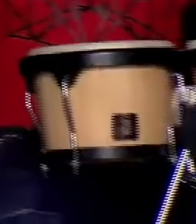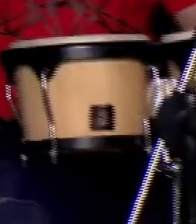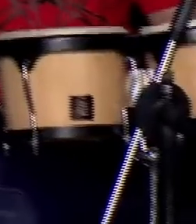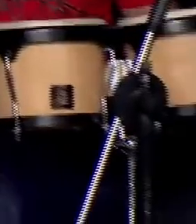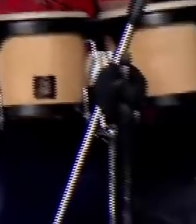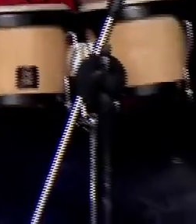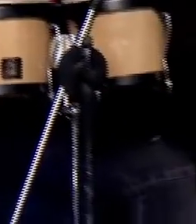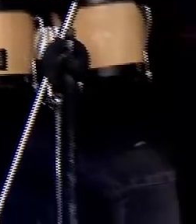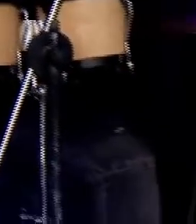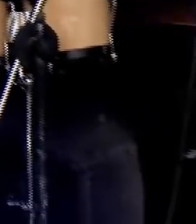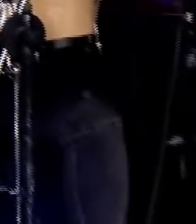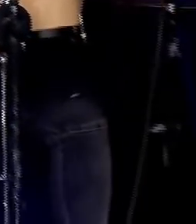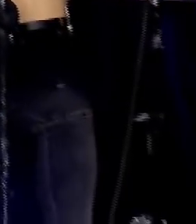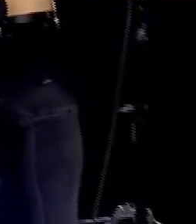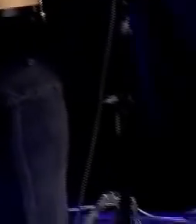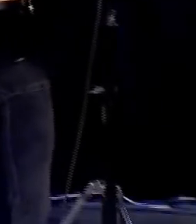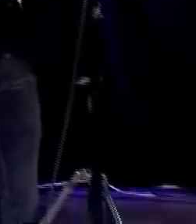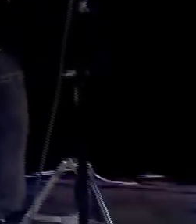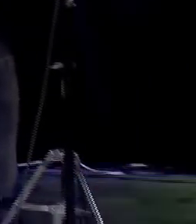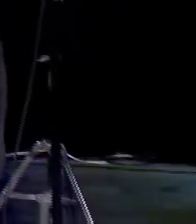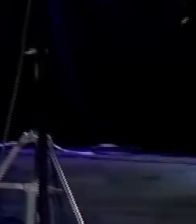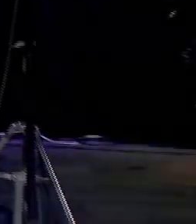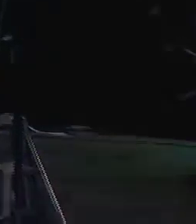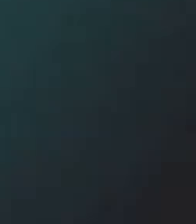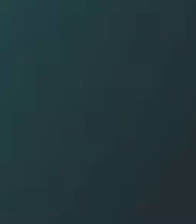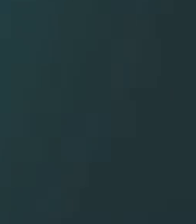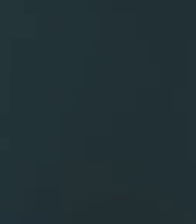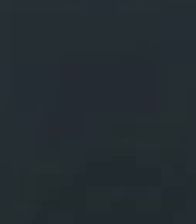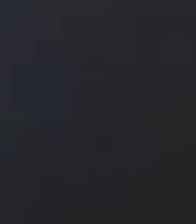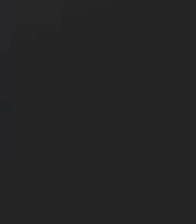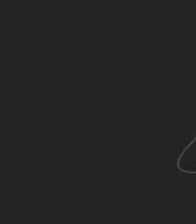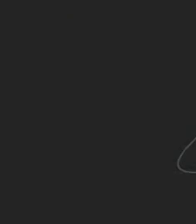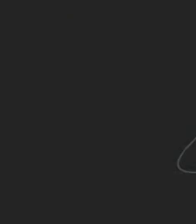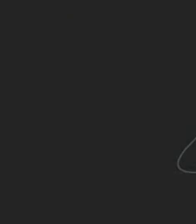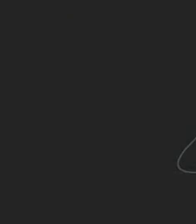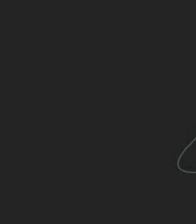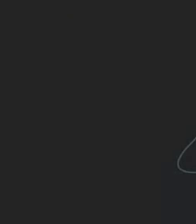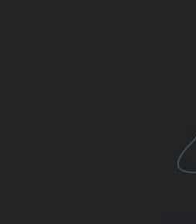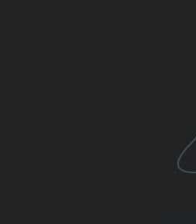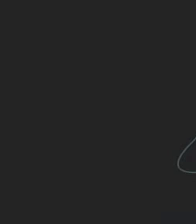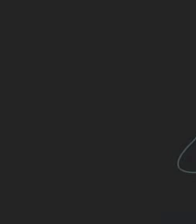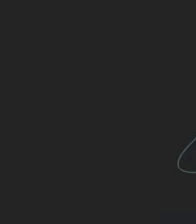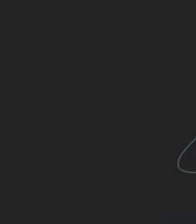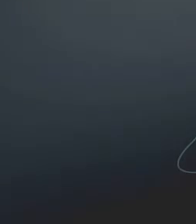buscarte y dejarme engatusar.